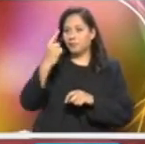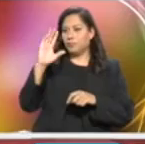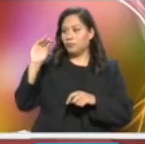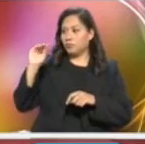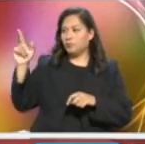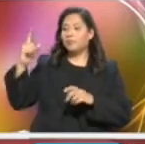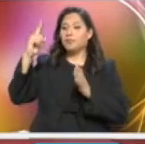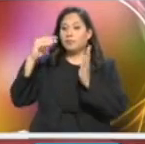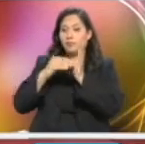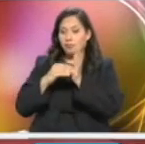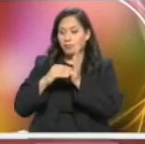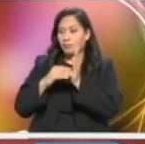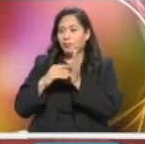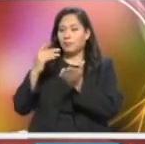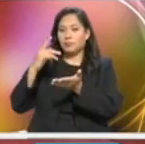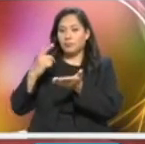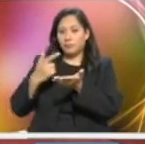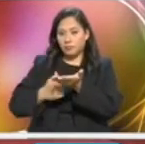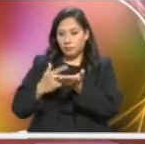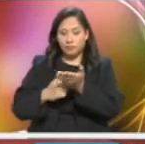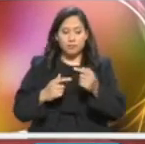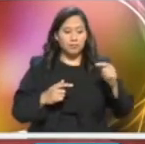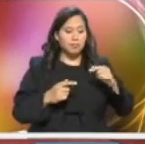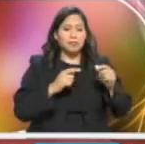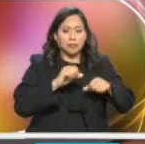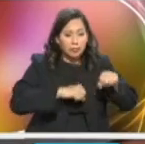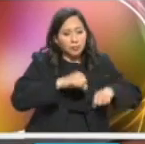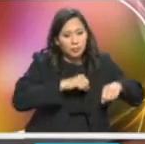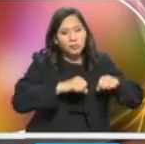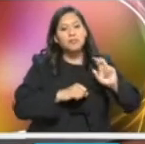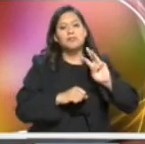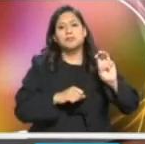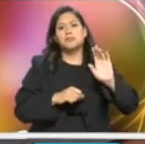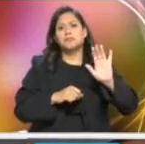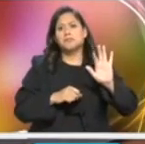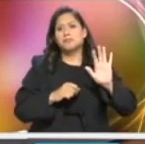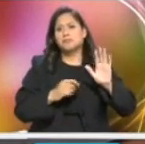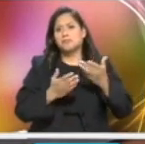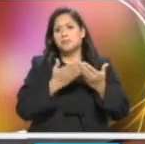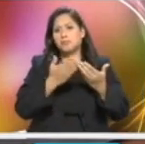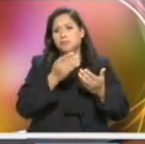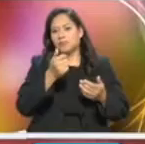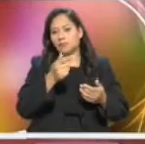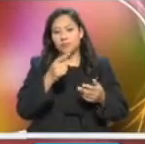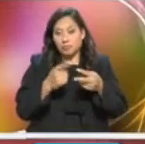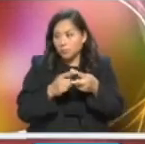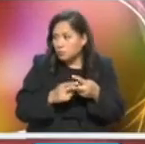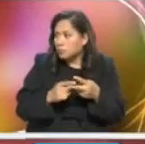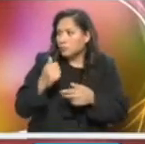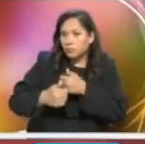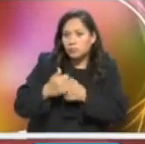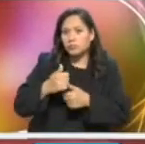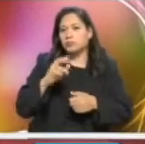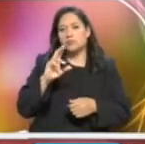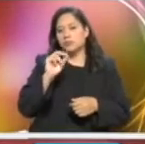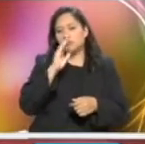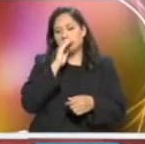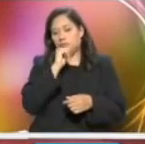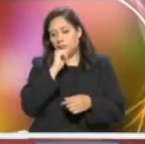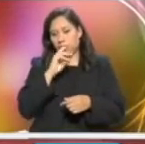calorías en 1 hora de spinning y tú apenas llegaste a 350. Entonces, lo mejor es no usar tablas